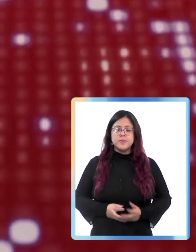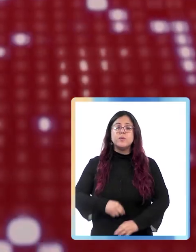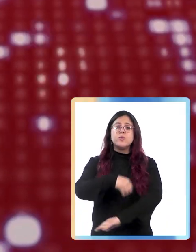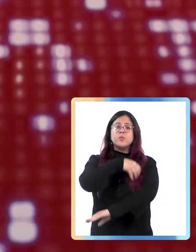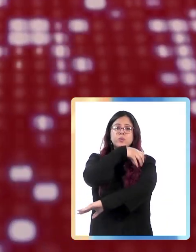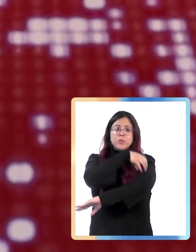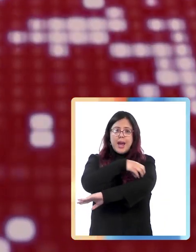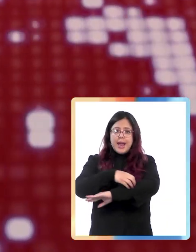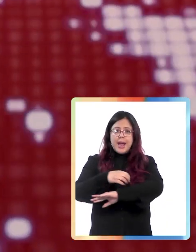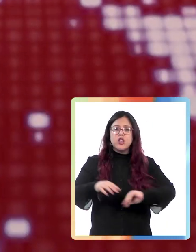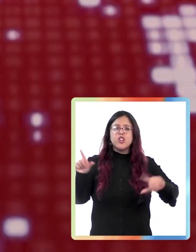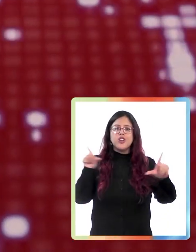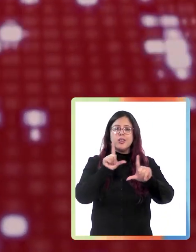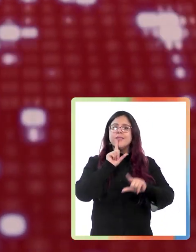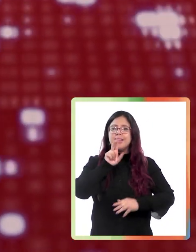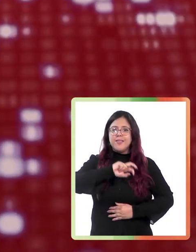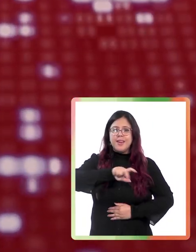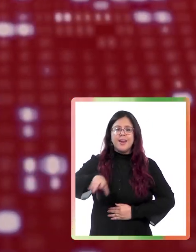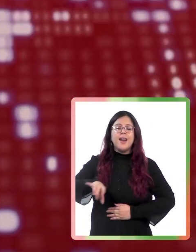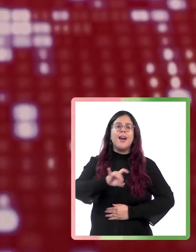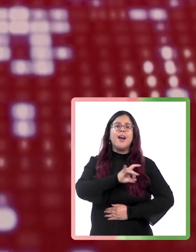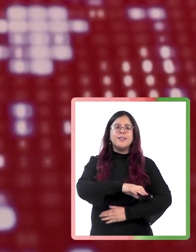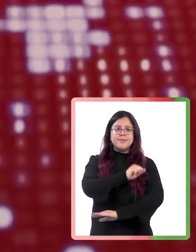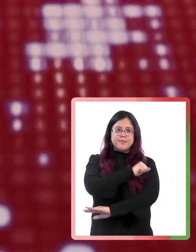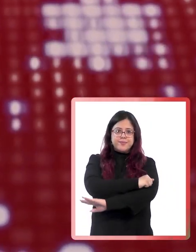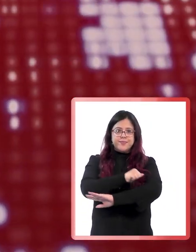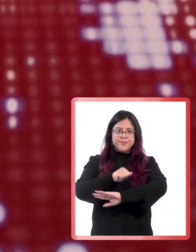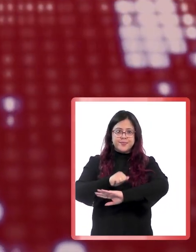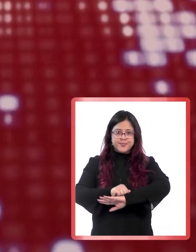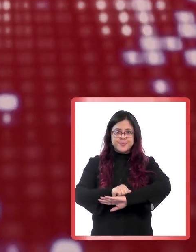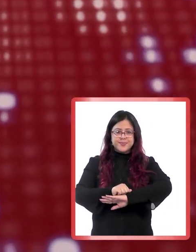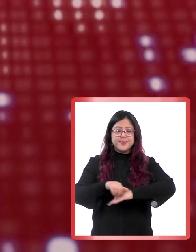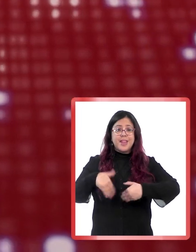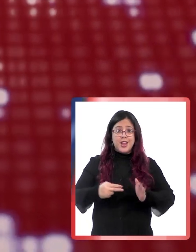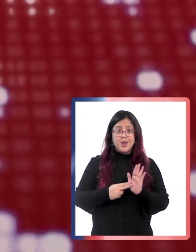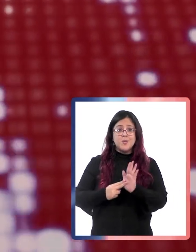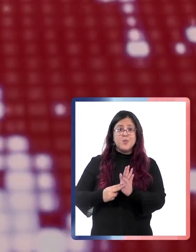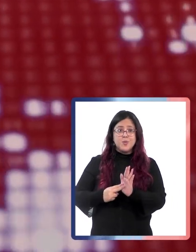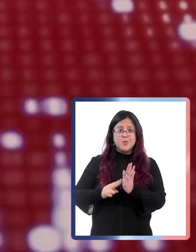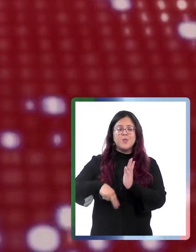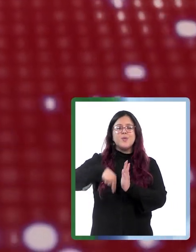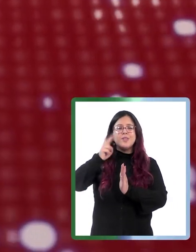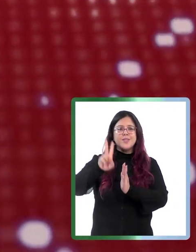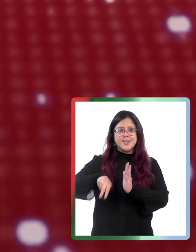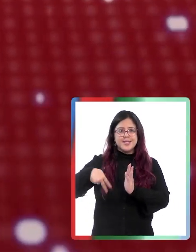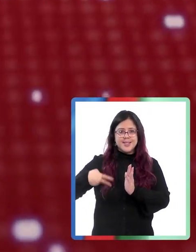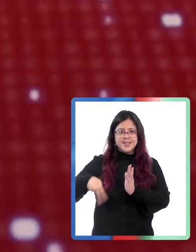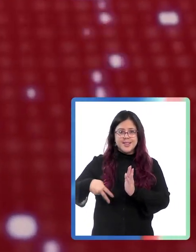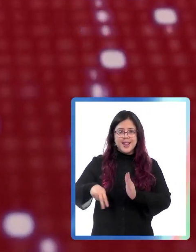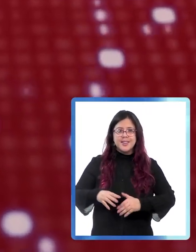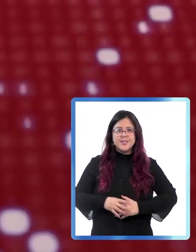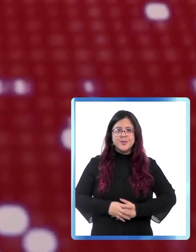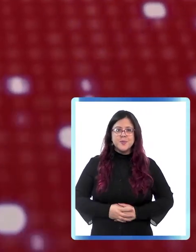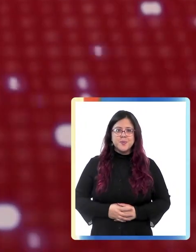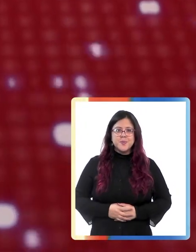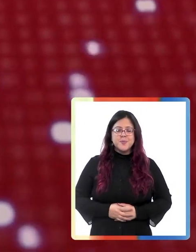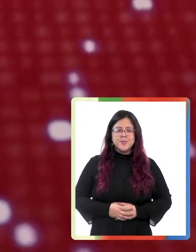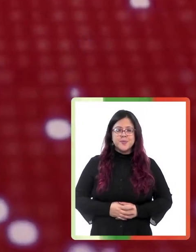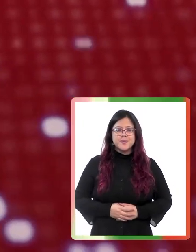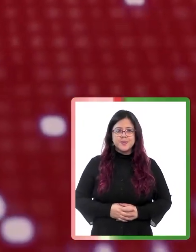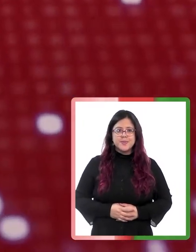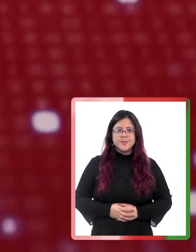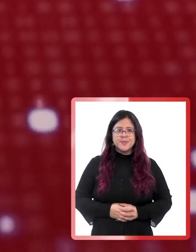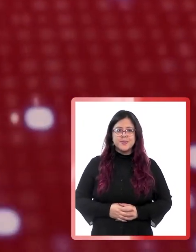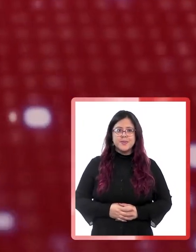Asociación Regional de Canales de Televisión de Señal Abierta de Chile, Arcatel, presenta Portavoz Noticias.